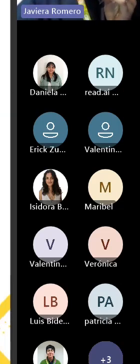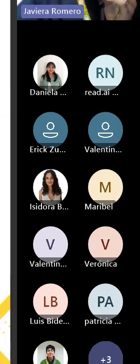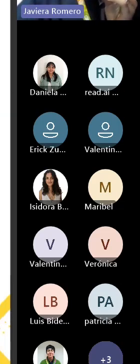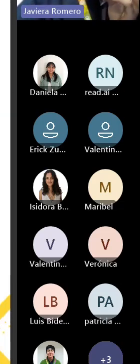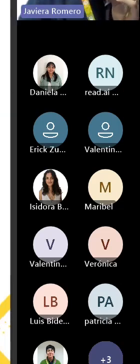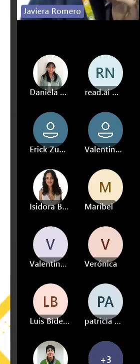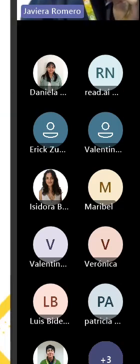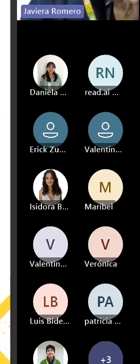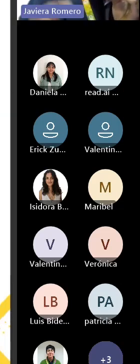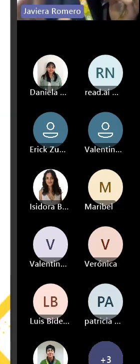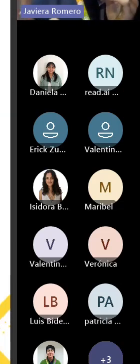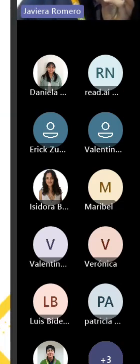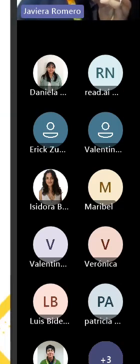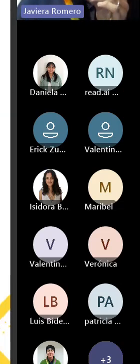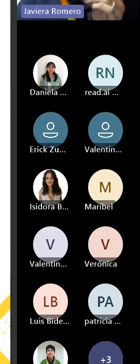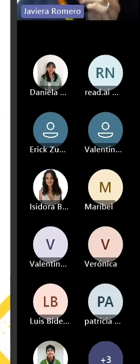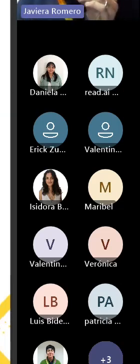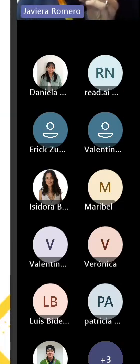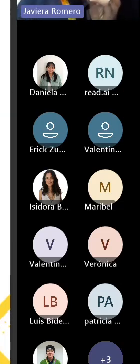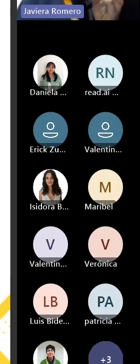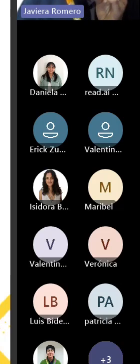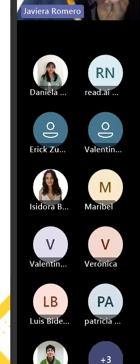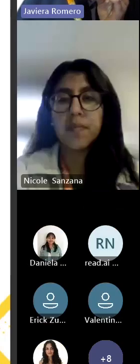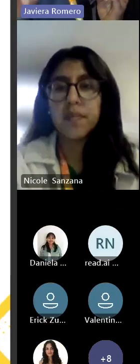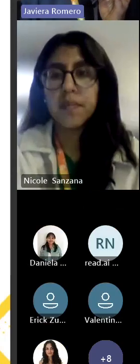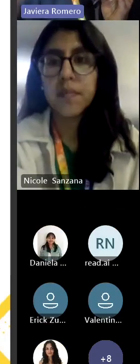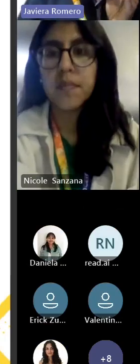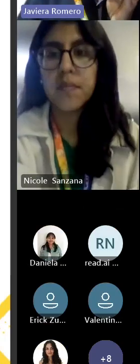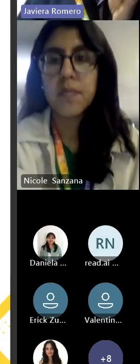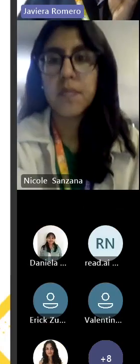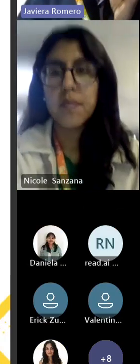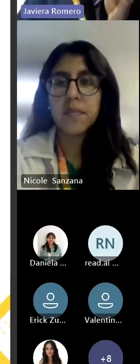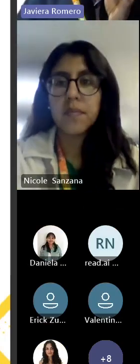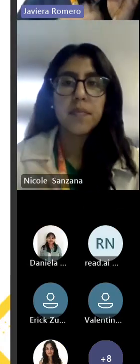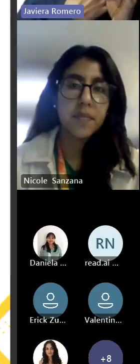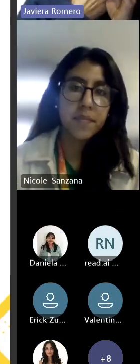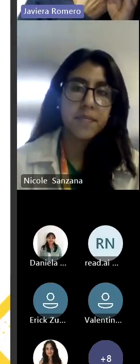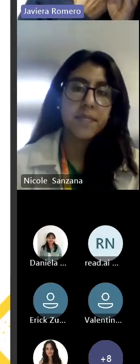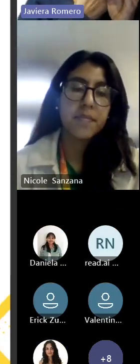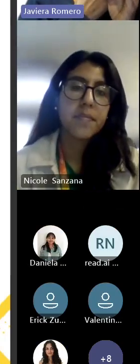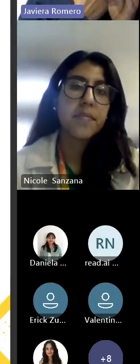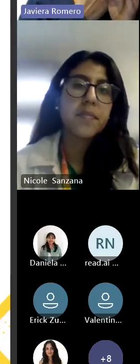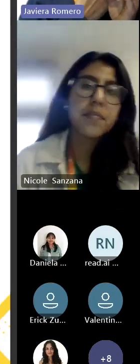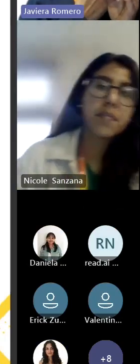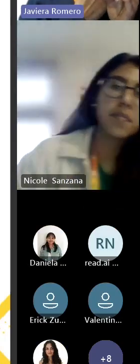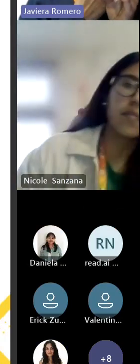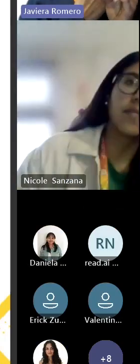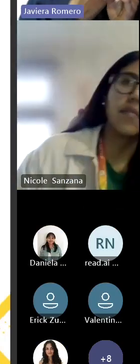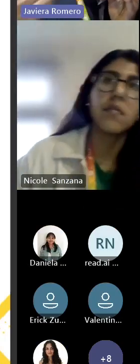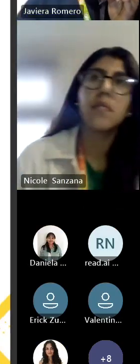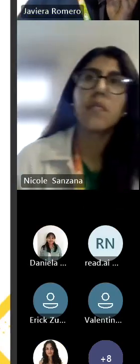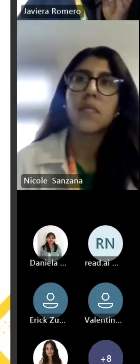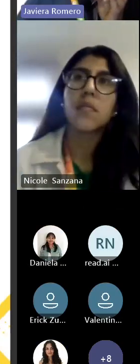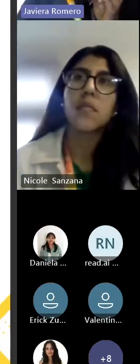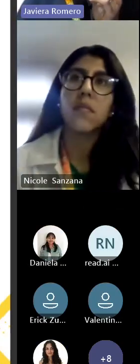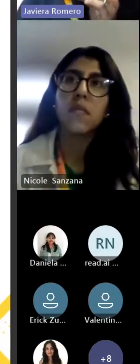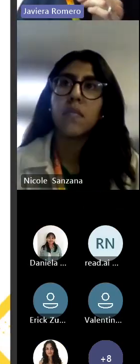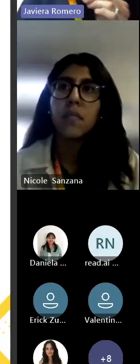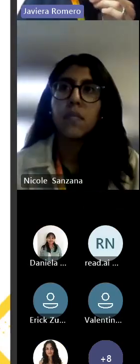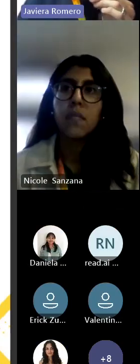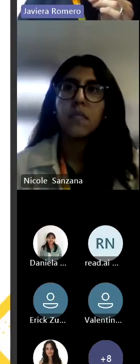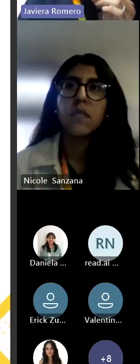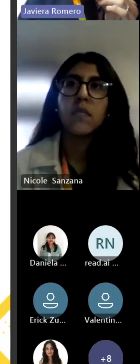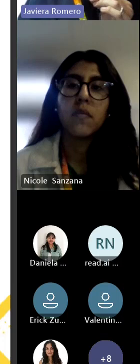afectados. Pasamos a el otro elemento, que es la detección de estudiantes en riesgo, donde